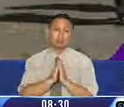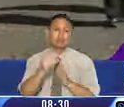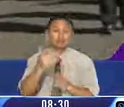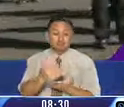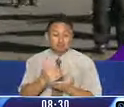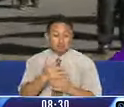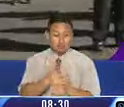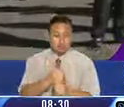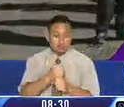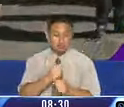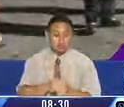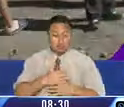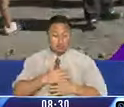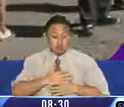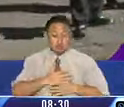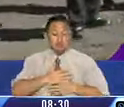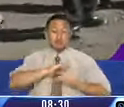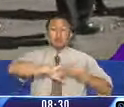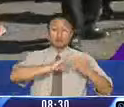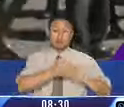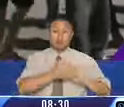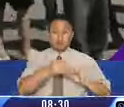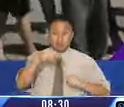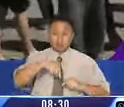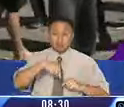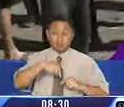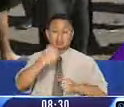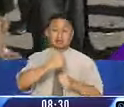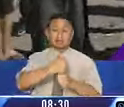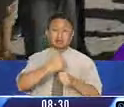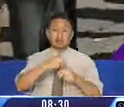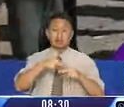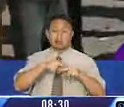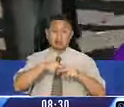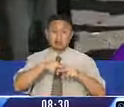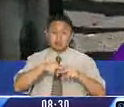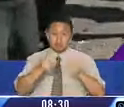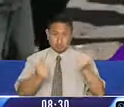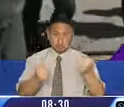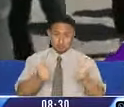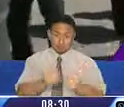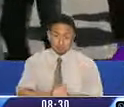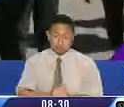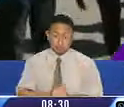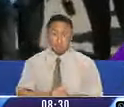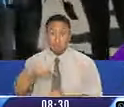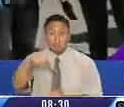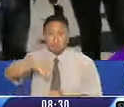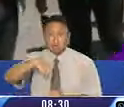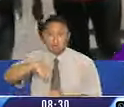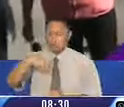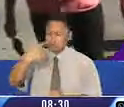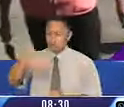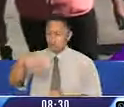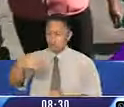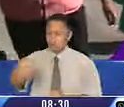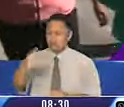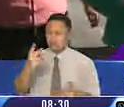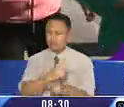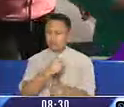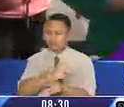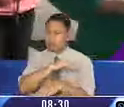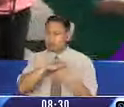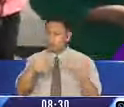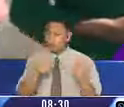porque nosotros somos de la compañía Bicentenario, que damos el servicio, pero lamentablemente, oiga, la delincuencia está en todo lado.